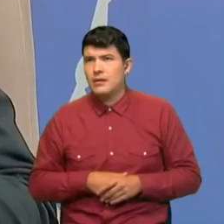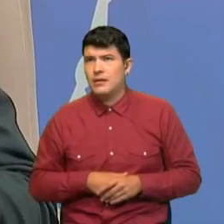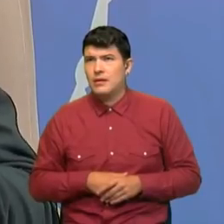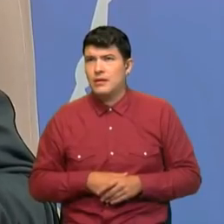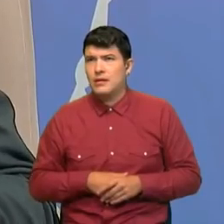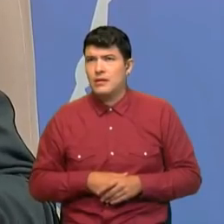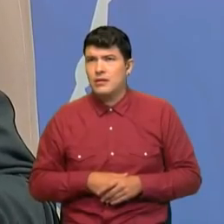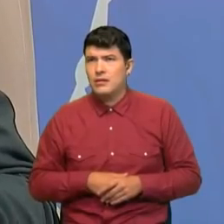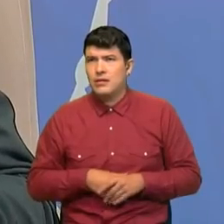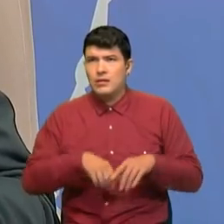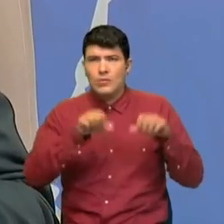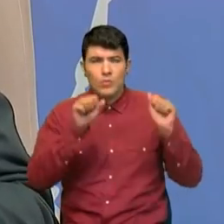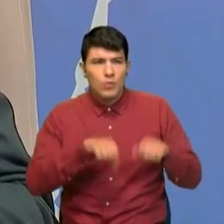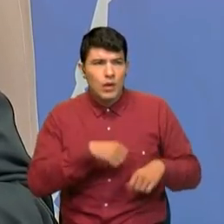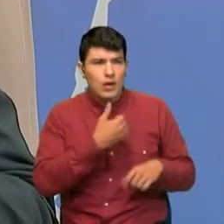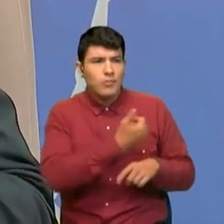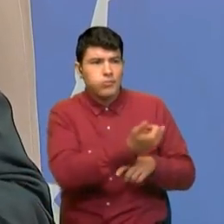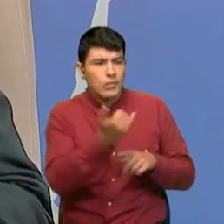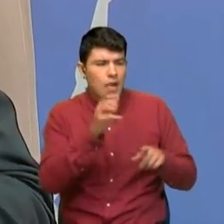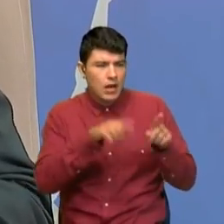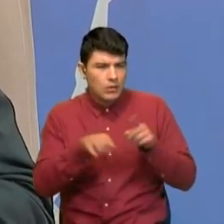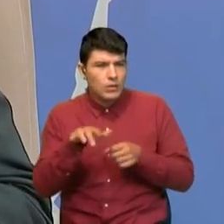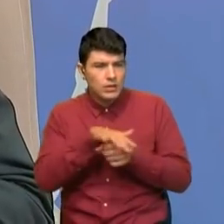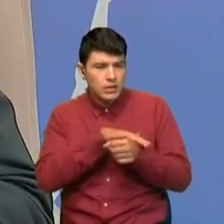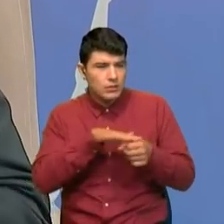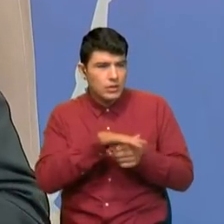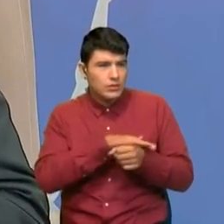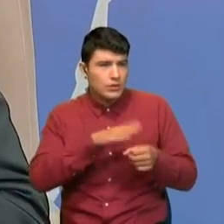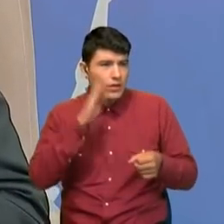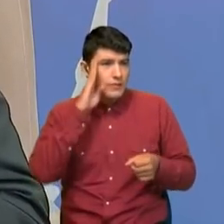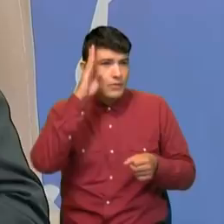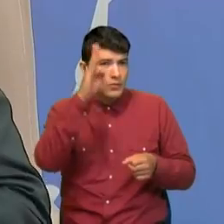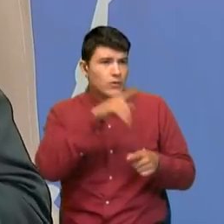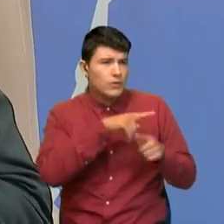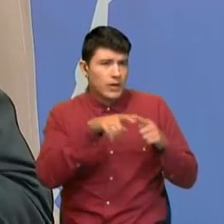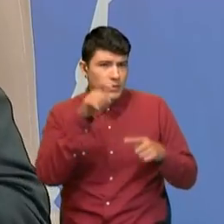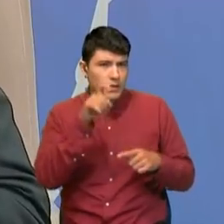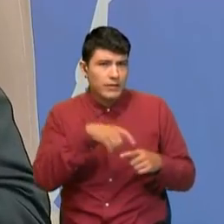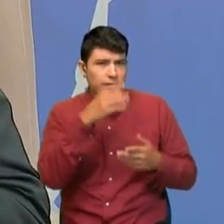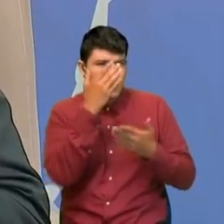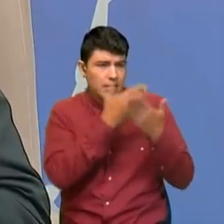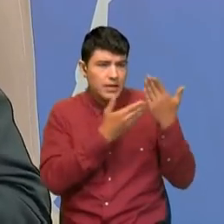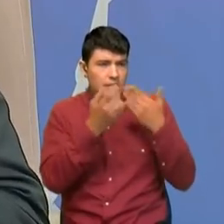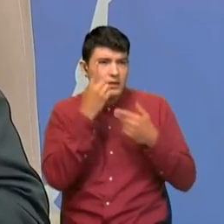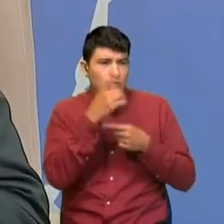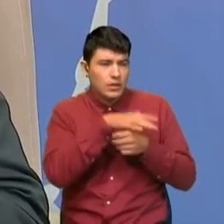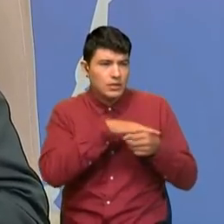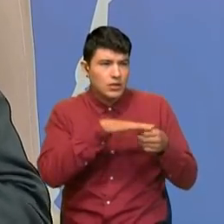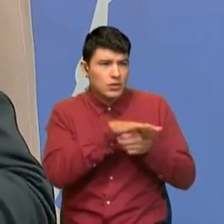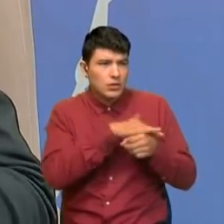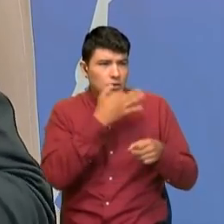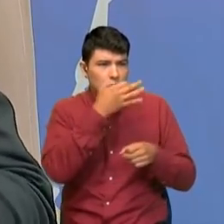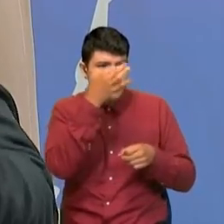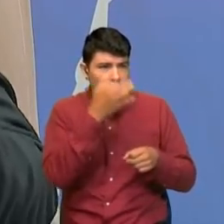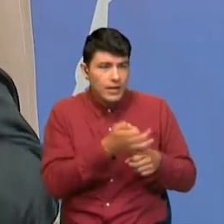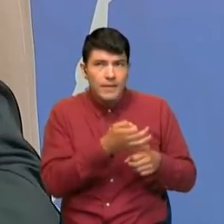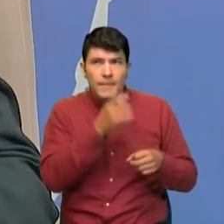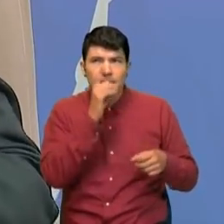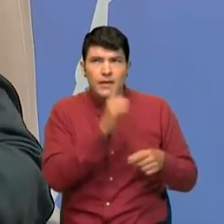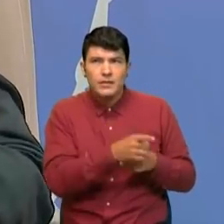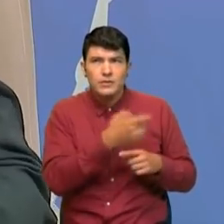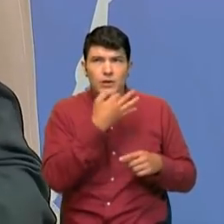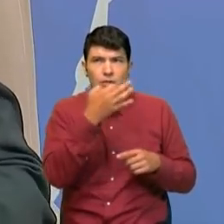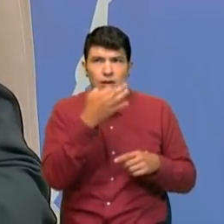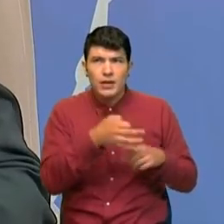algunas situaciones a futuro, pero hay que partir de una situación real, sigamos. Lo ideal siempre es que se pueda iniciar el